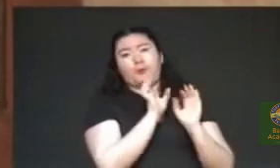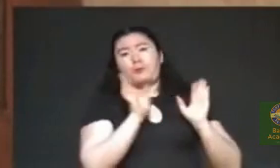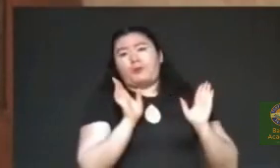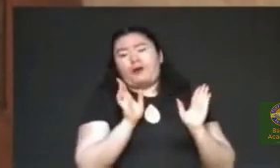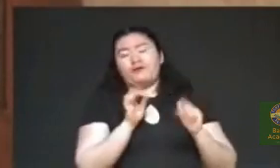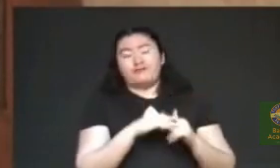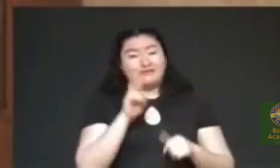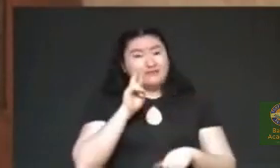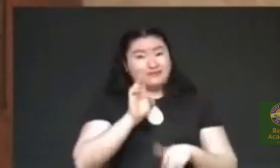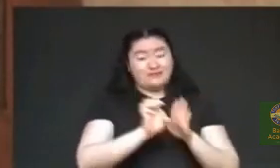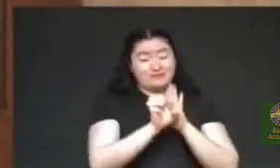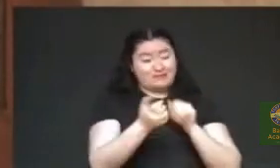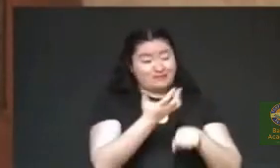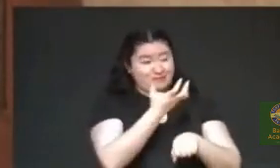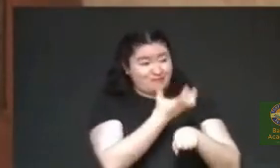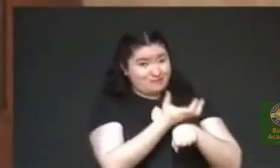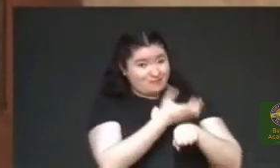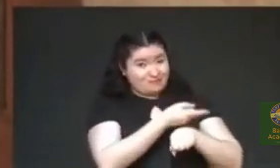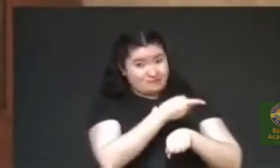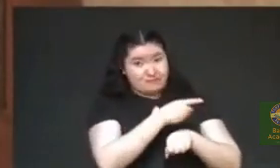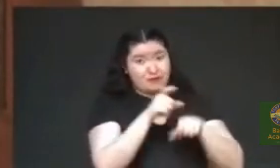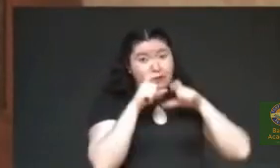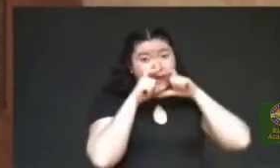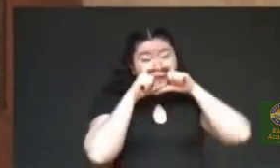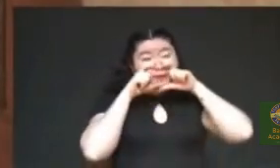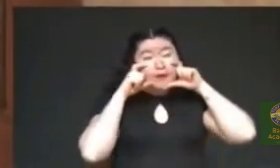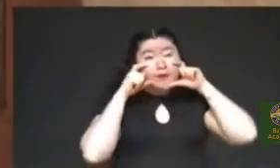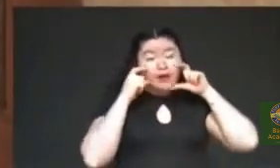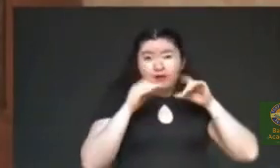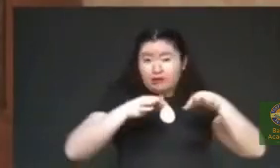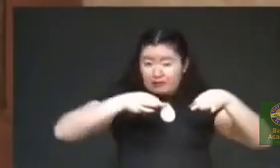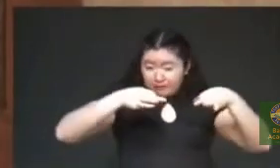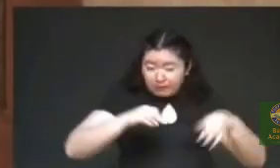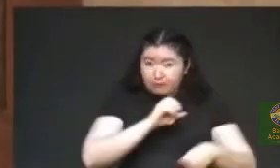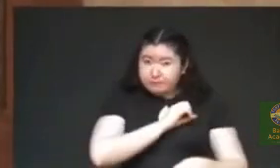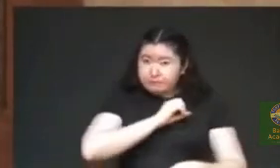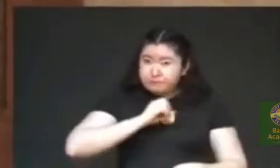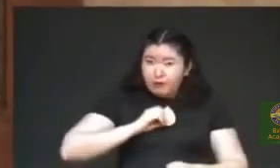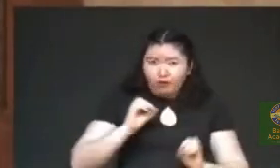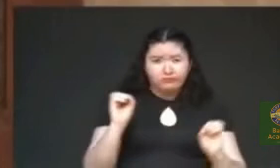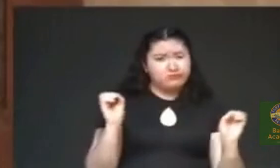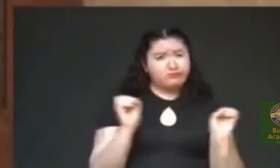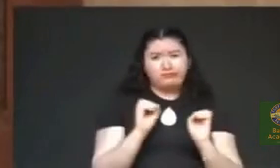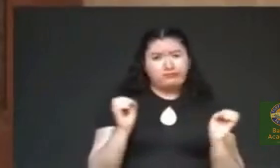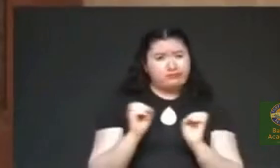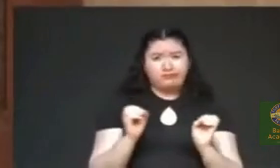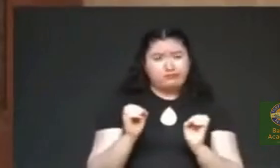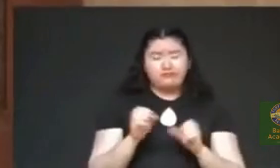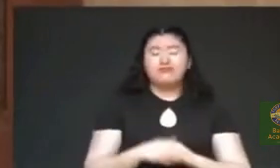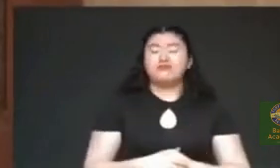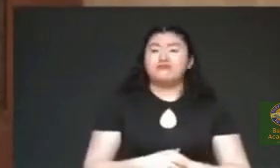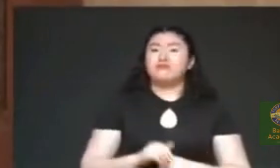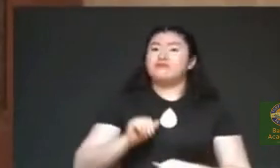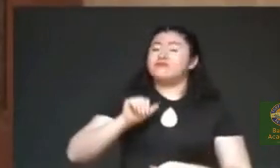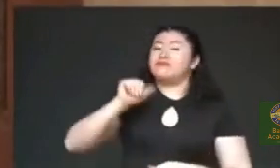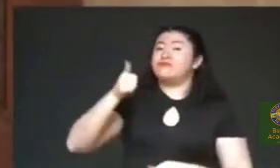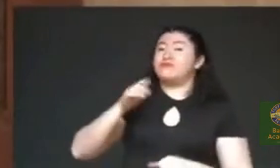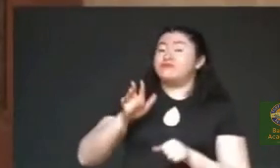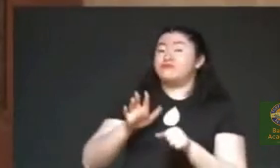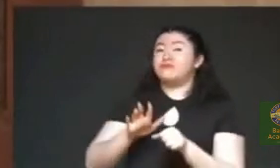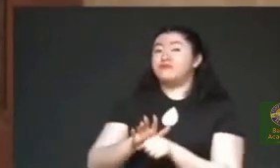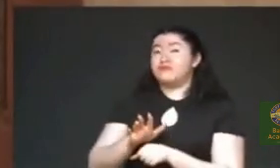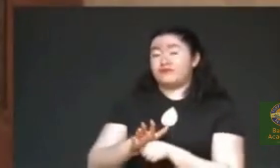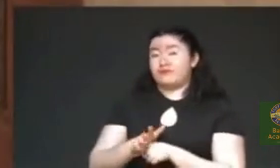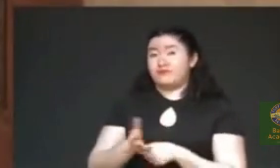Unidos, en muchos estados no se pide el cubrebocas obligatorio para niñas y niños. En otros no